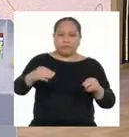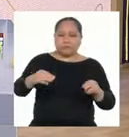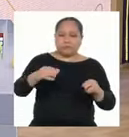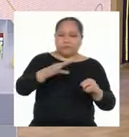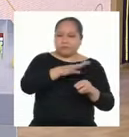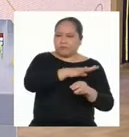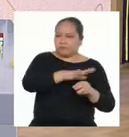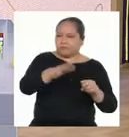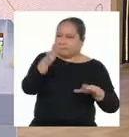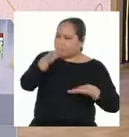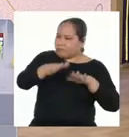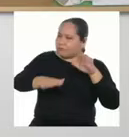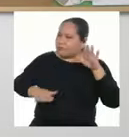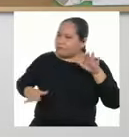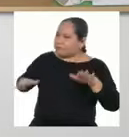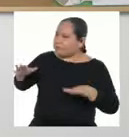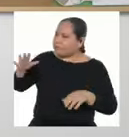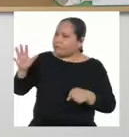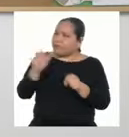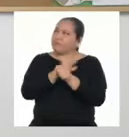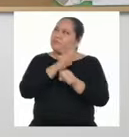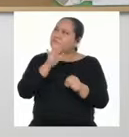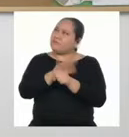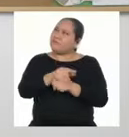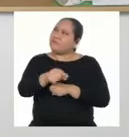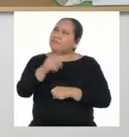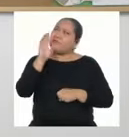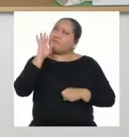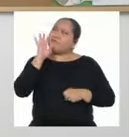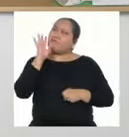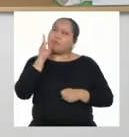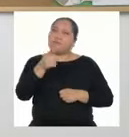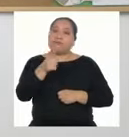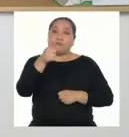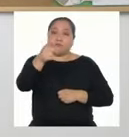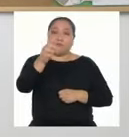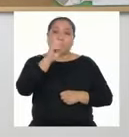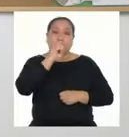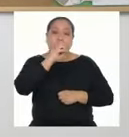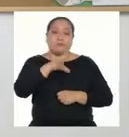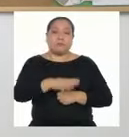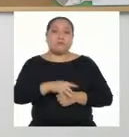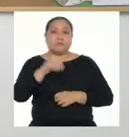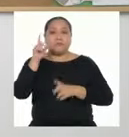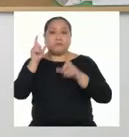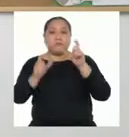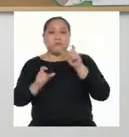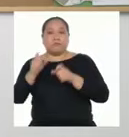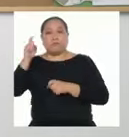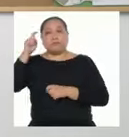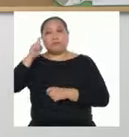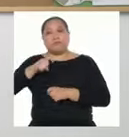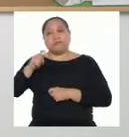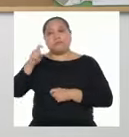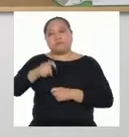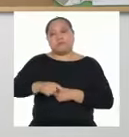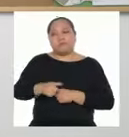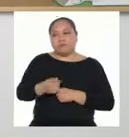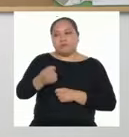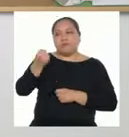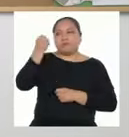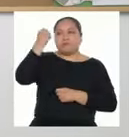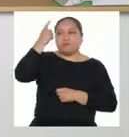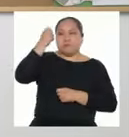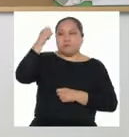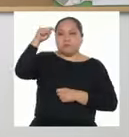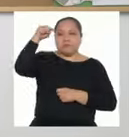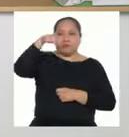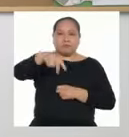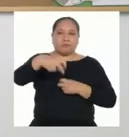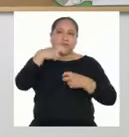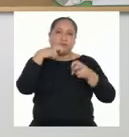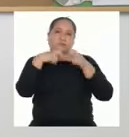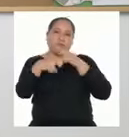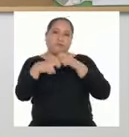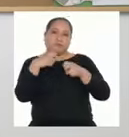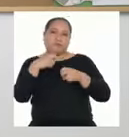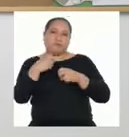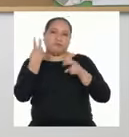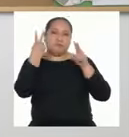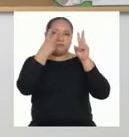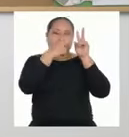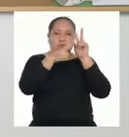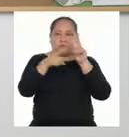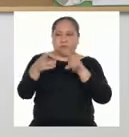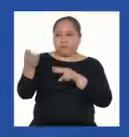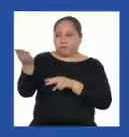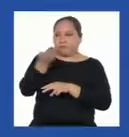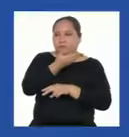repletas de esos desperdicios? Por lo que comentabas, la gente necesita ser más consciente de este problema.